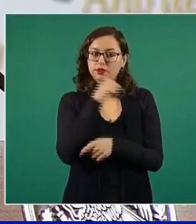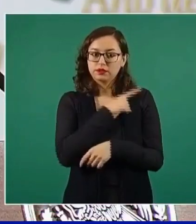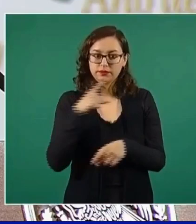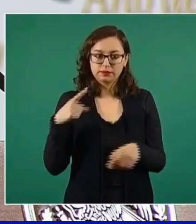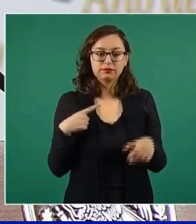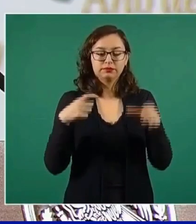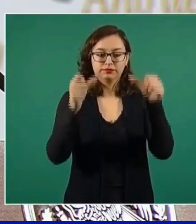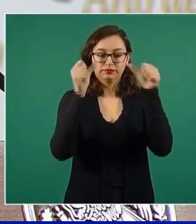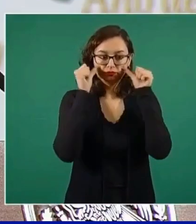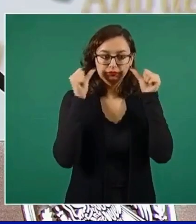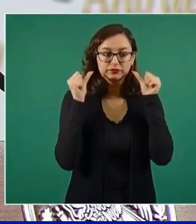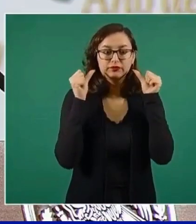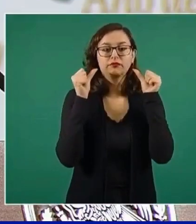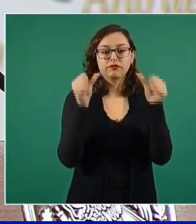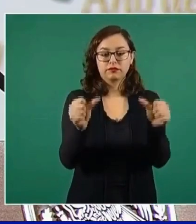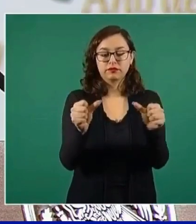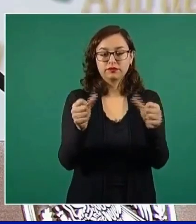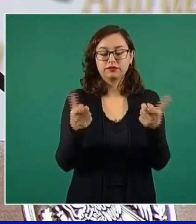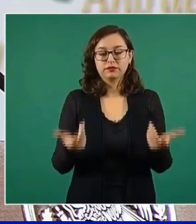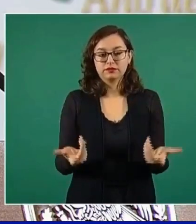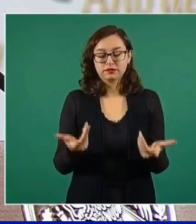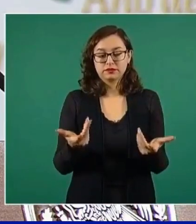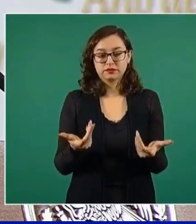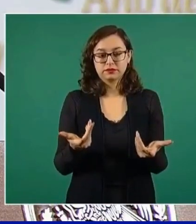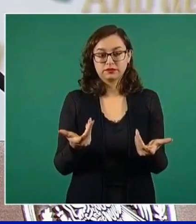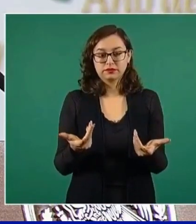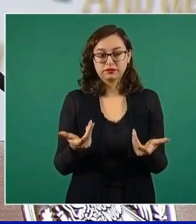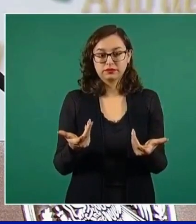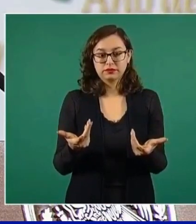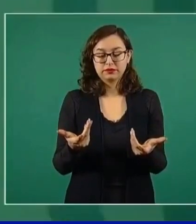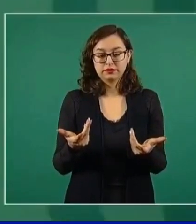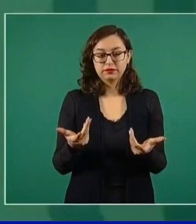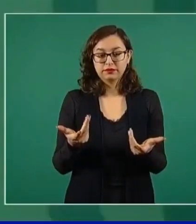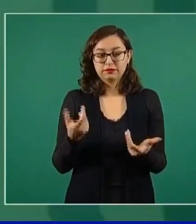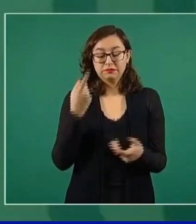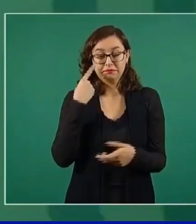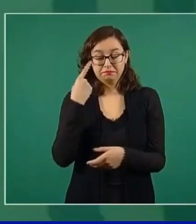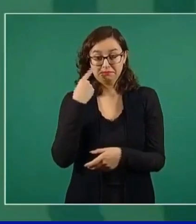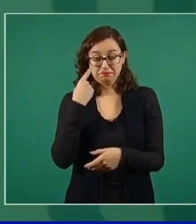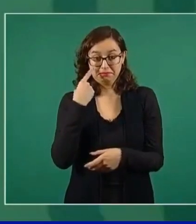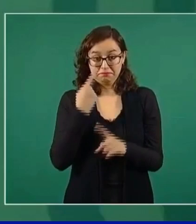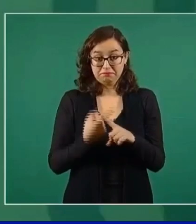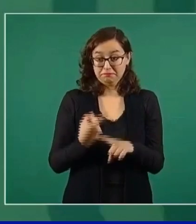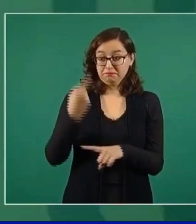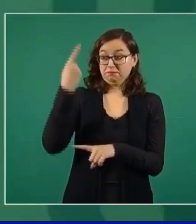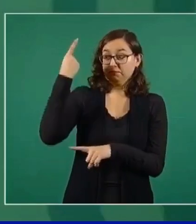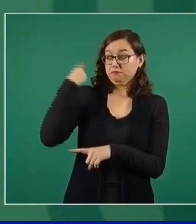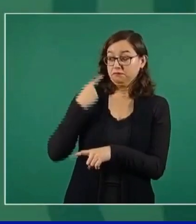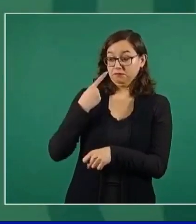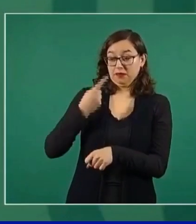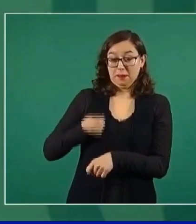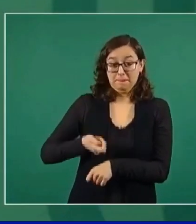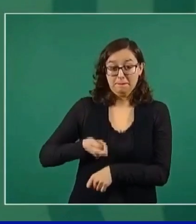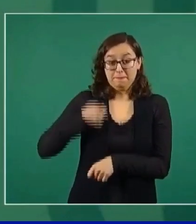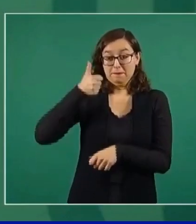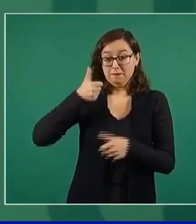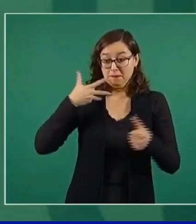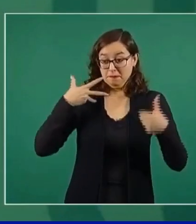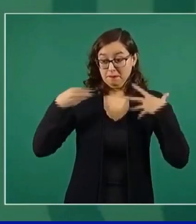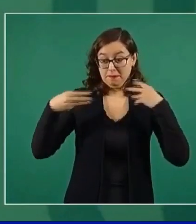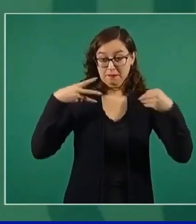Ahora tenemos 70% menos de hospitalización, 70%